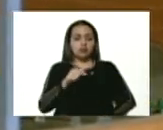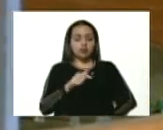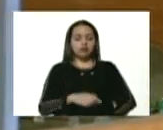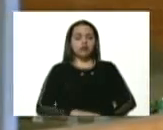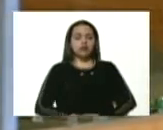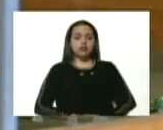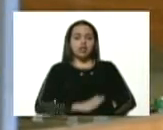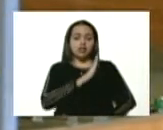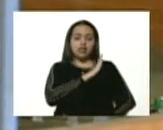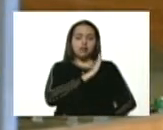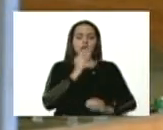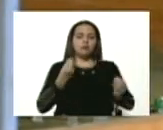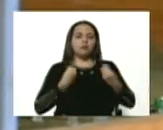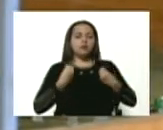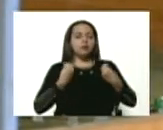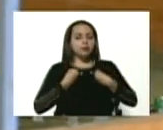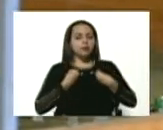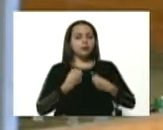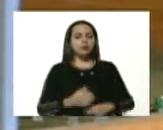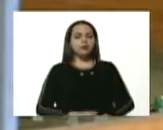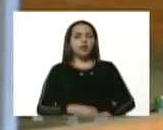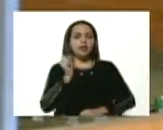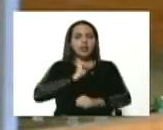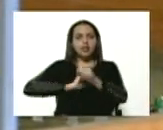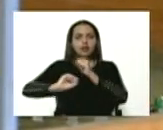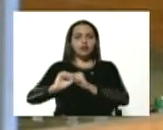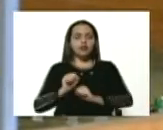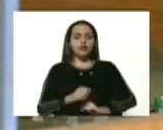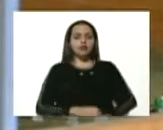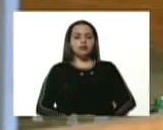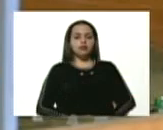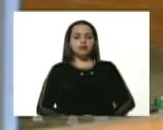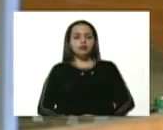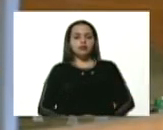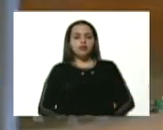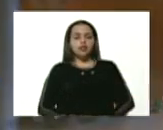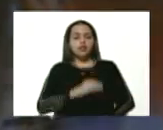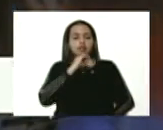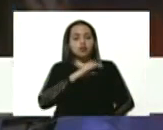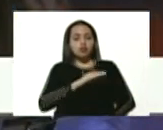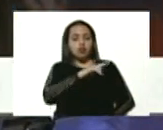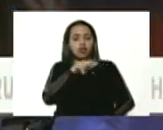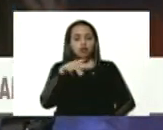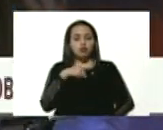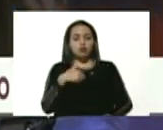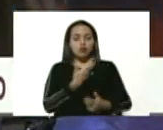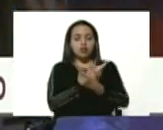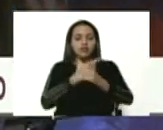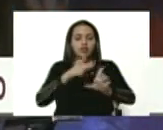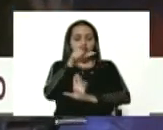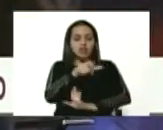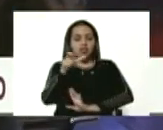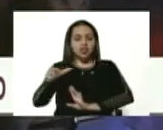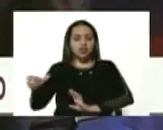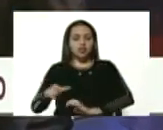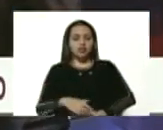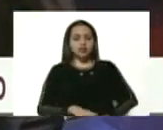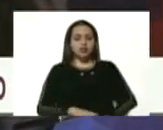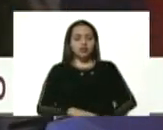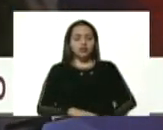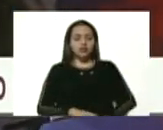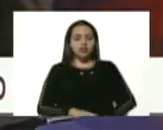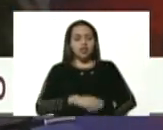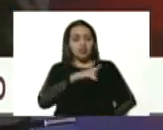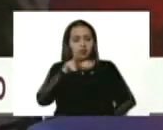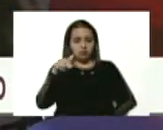mantenemos vivo y defendemos el legado de nuestros libertadores y sobre todo de